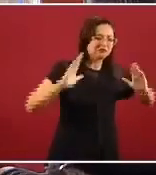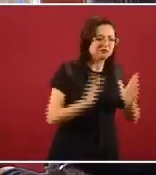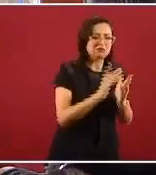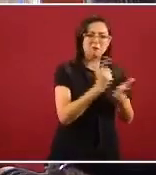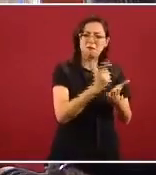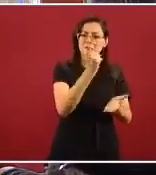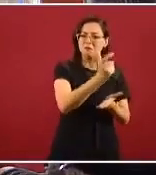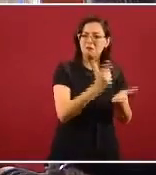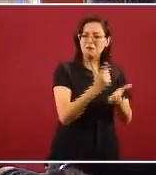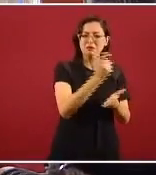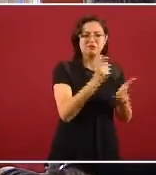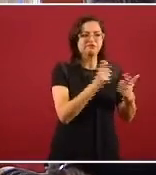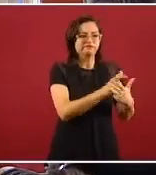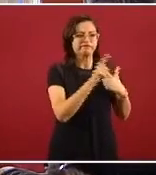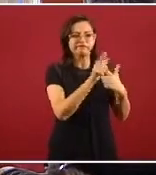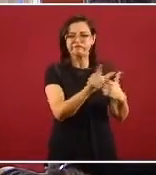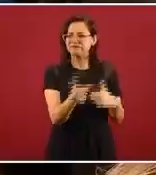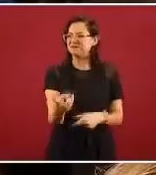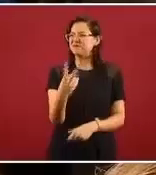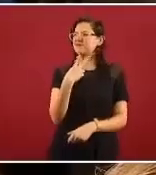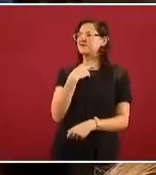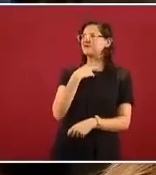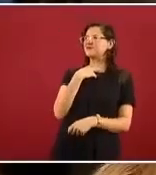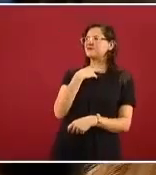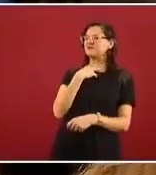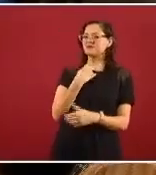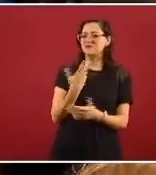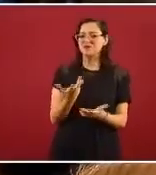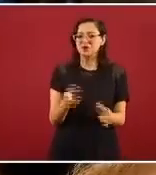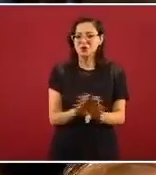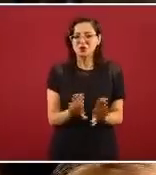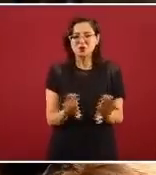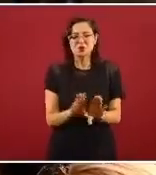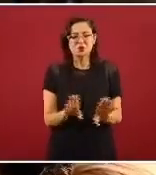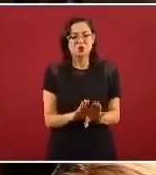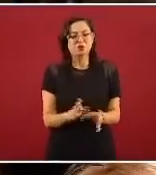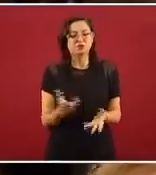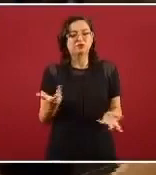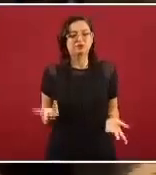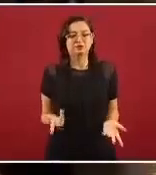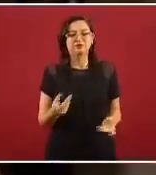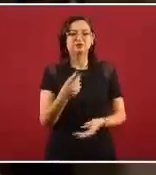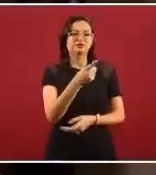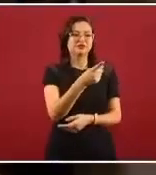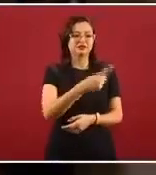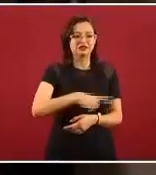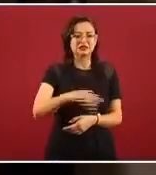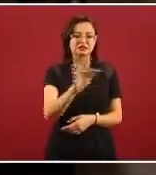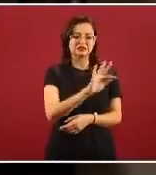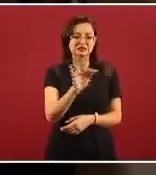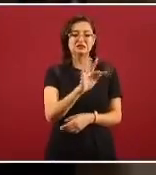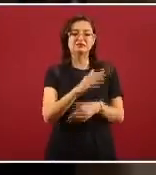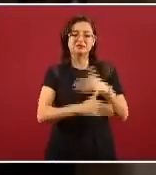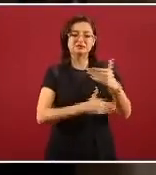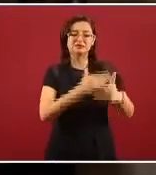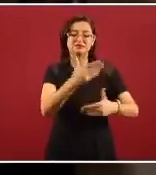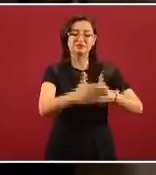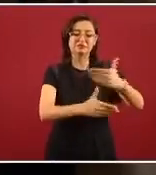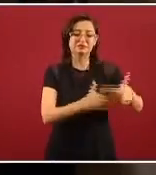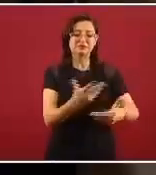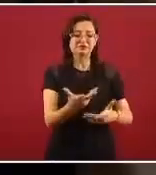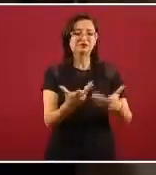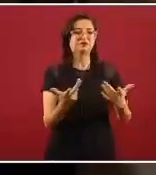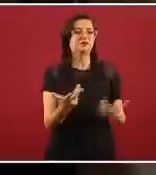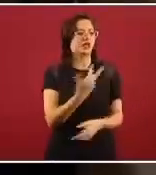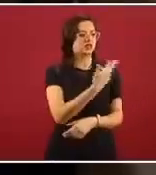pagando los salarios pues a sus empleados y que, como usted lo ha dicho, pues van a empezar de alguna manera a tener afectaciones como son las